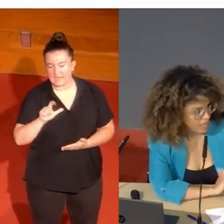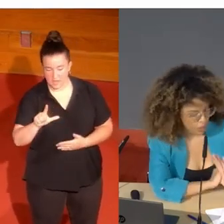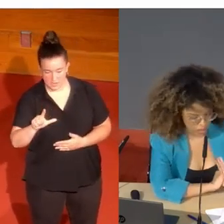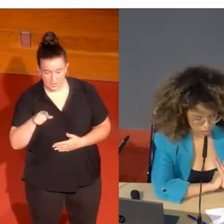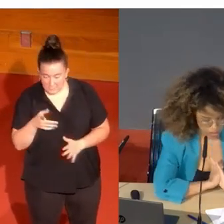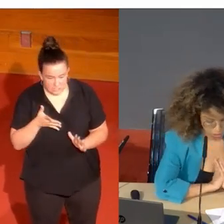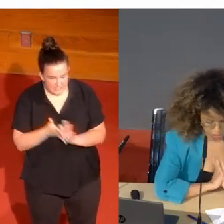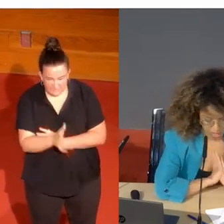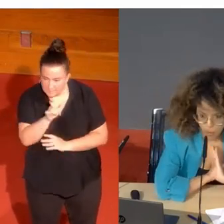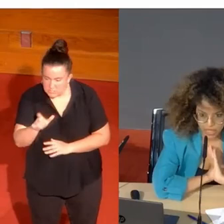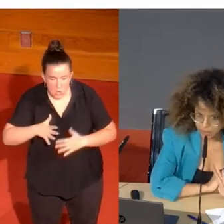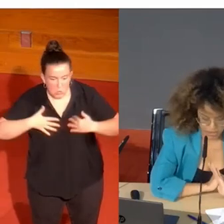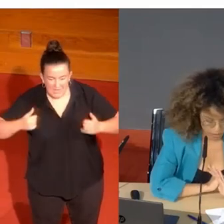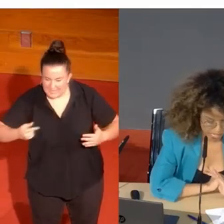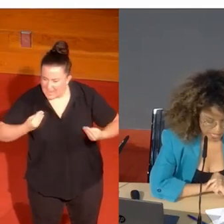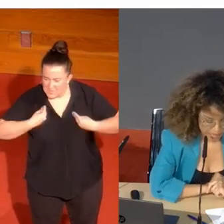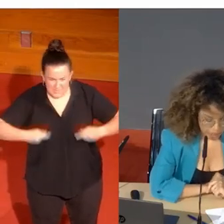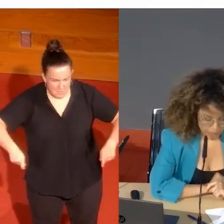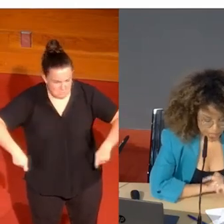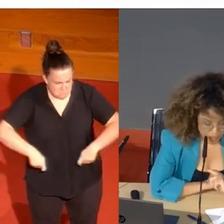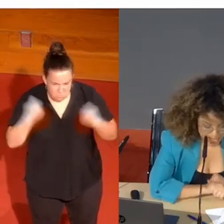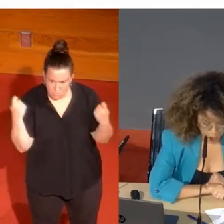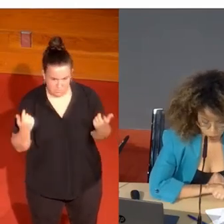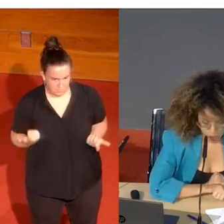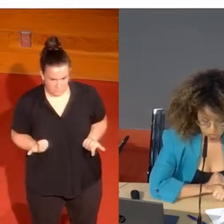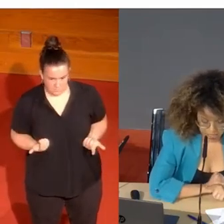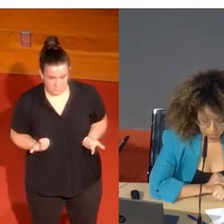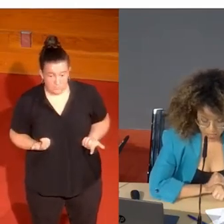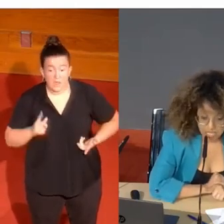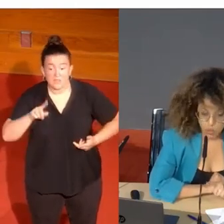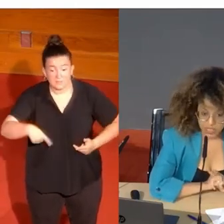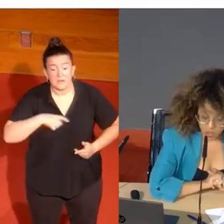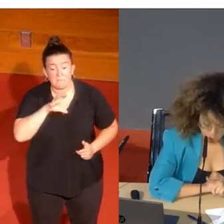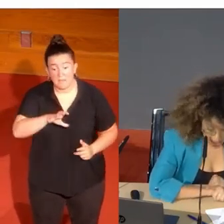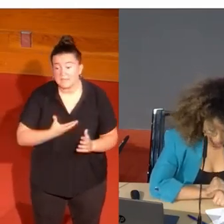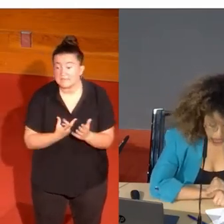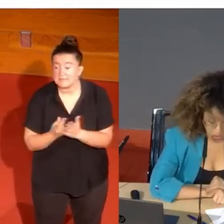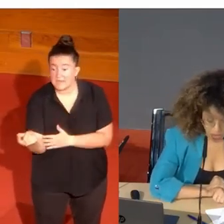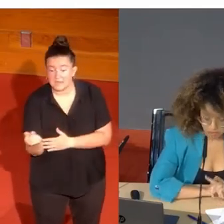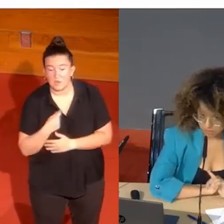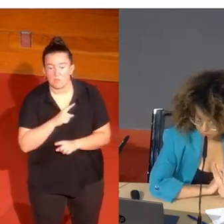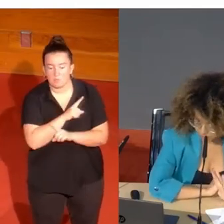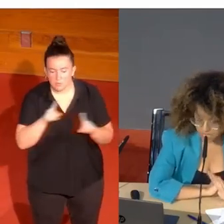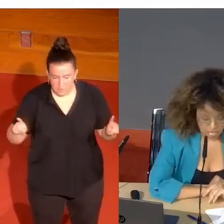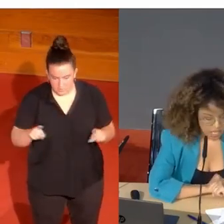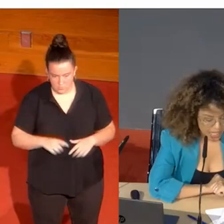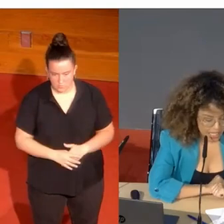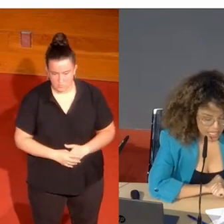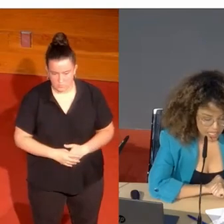la vida a cualquier persona a cualquier persona también se le prohibió salir del país durante estos 10 años